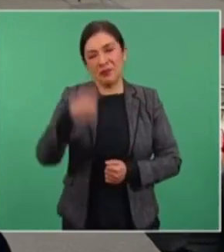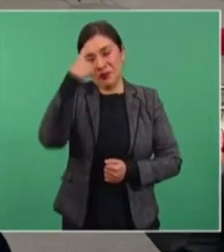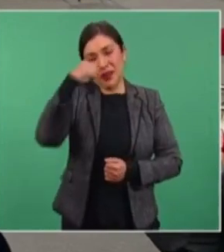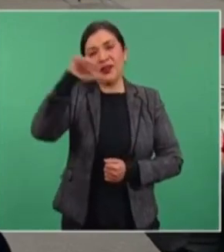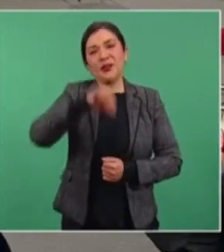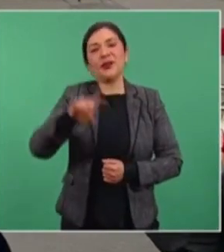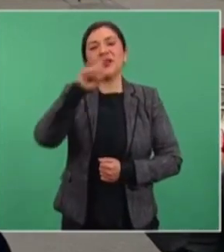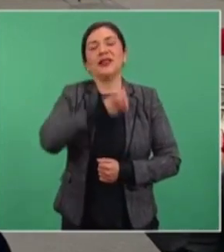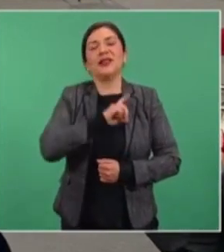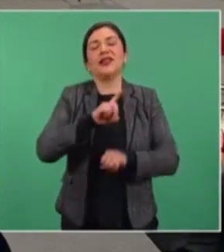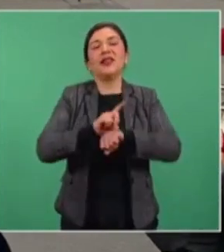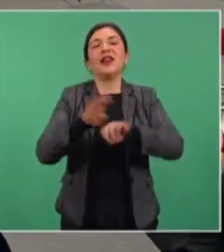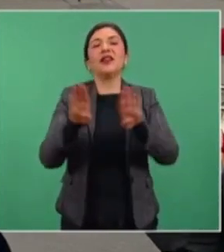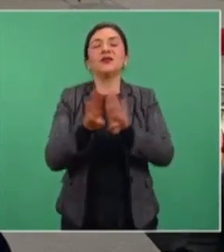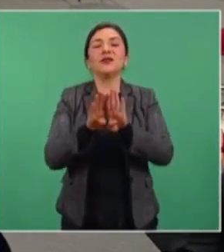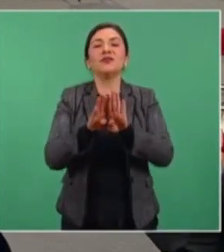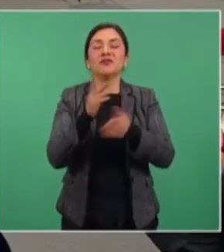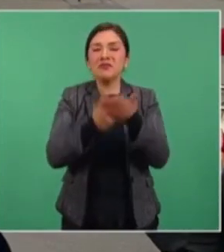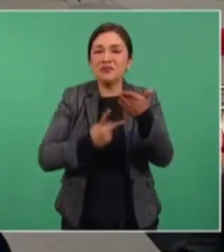celebración,